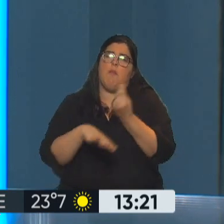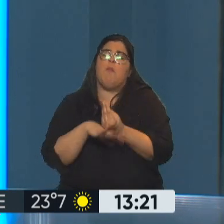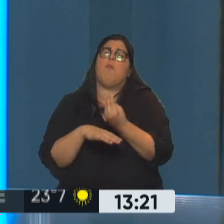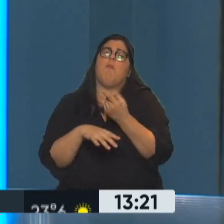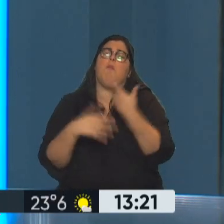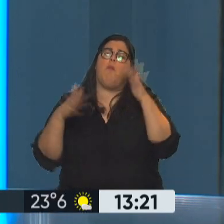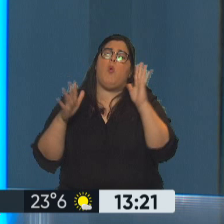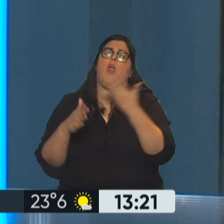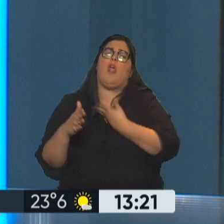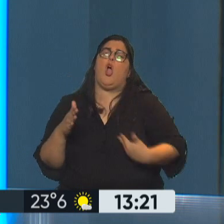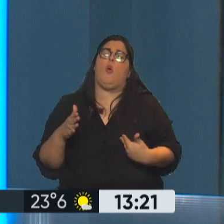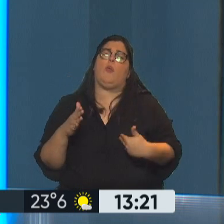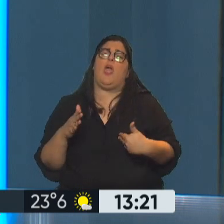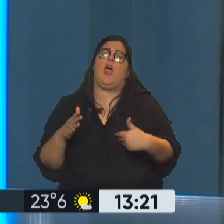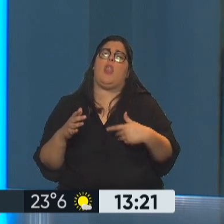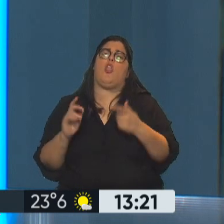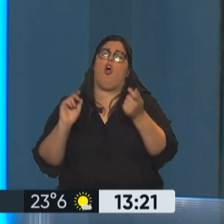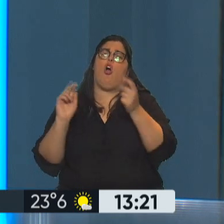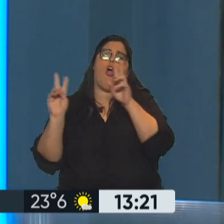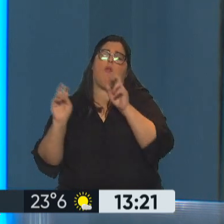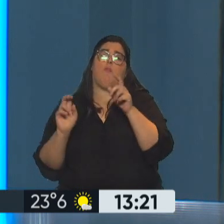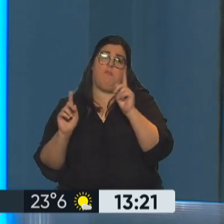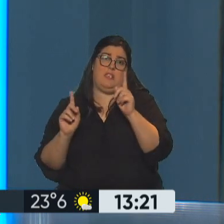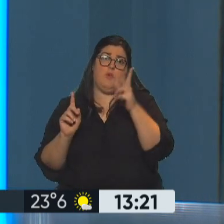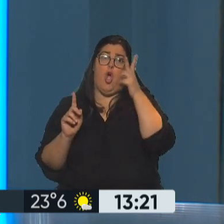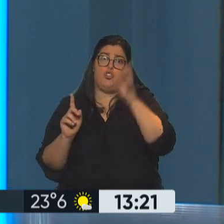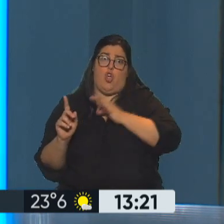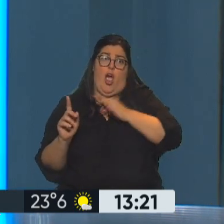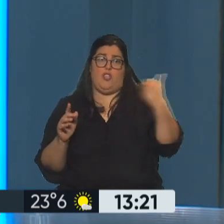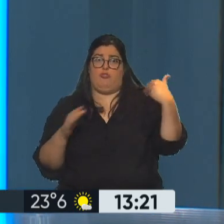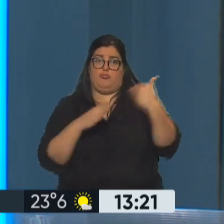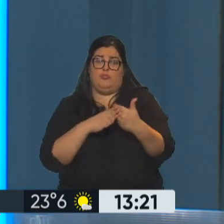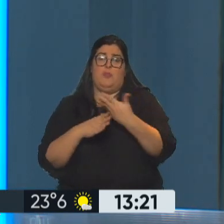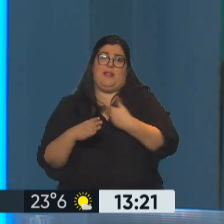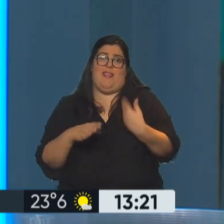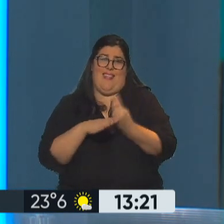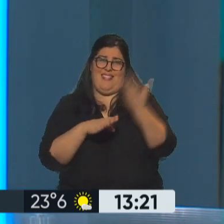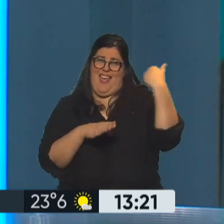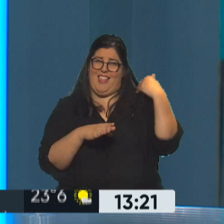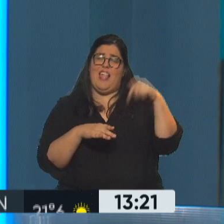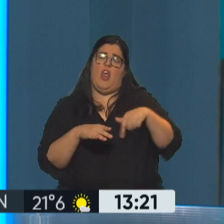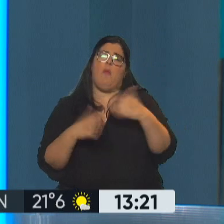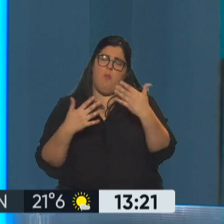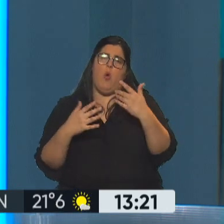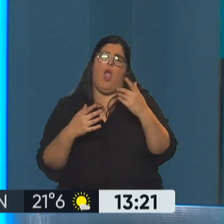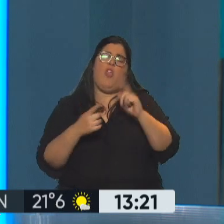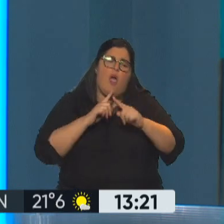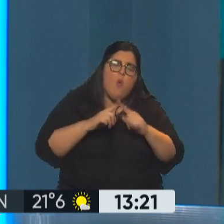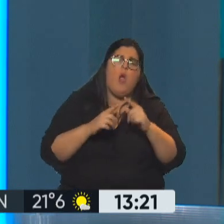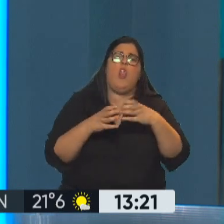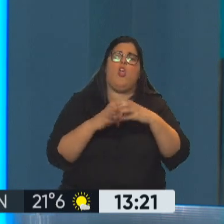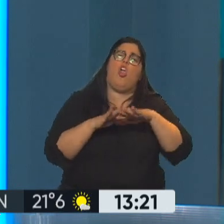en sus primeros 8 años, sí. ¿No? 2 mandatos, fue pragmático, va a gobernar con la derecha